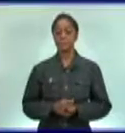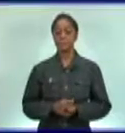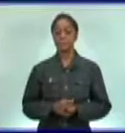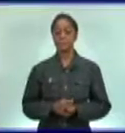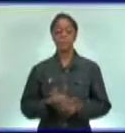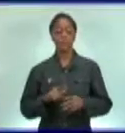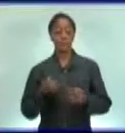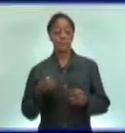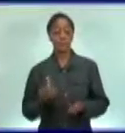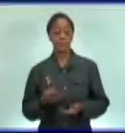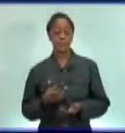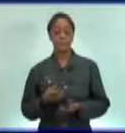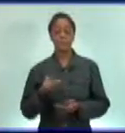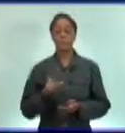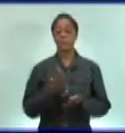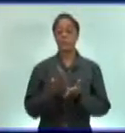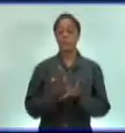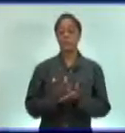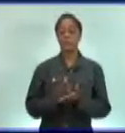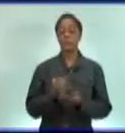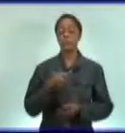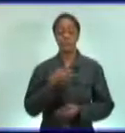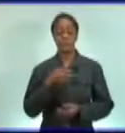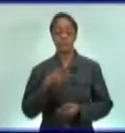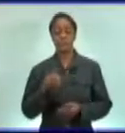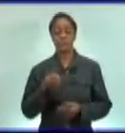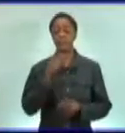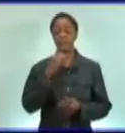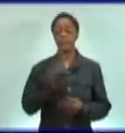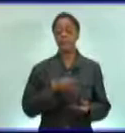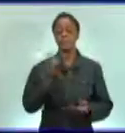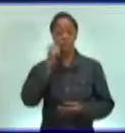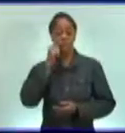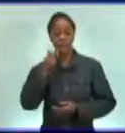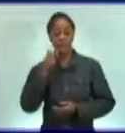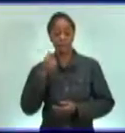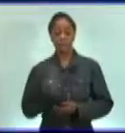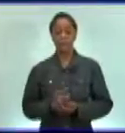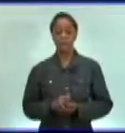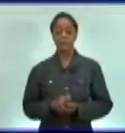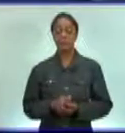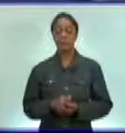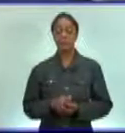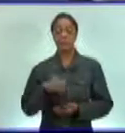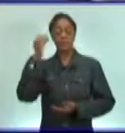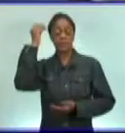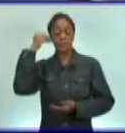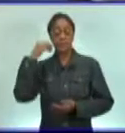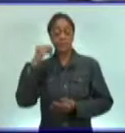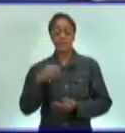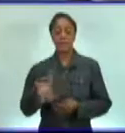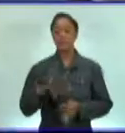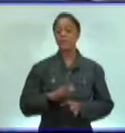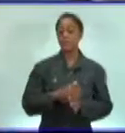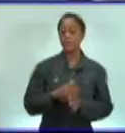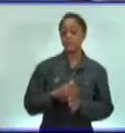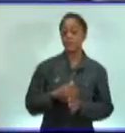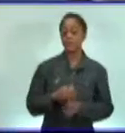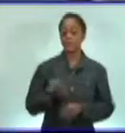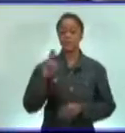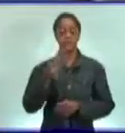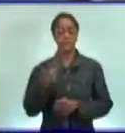Por tanto, el estudio de la célula le ha permitido al hombre conocer su diversidad y